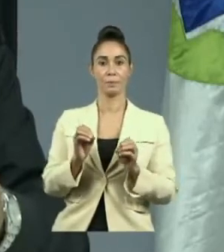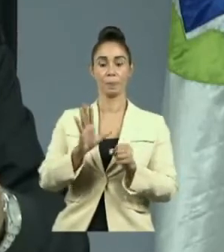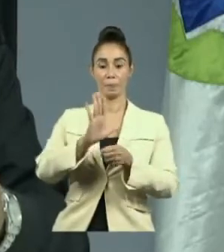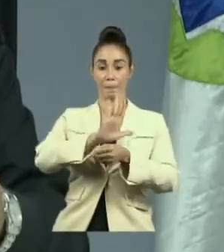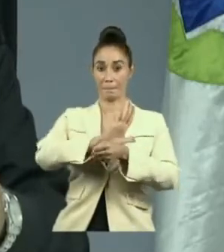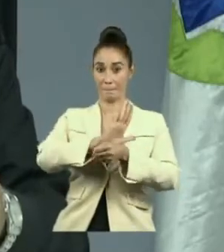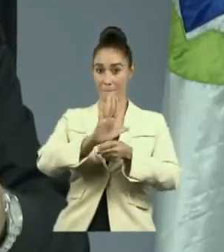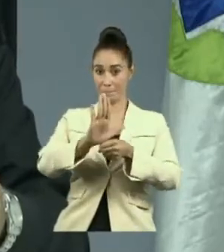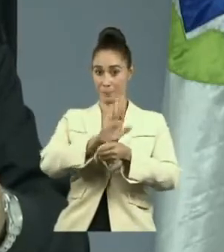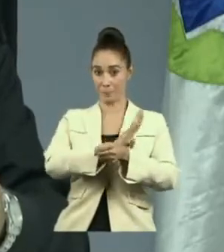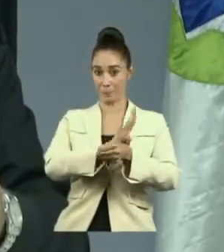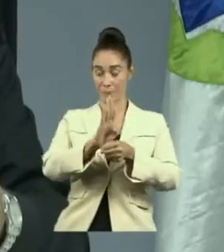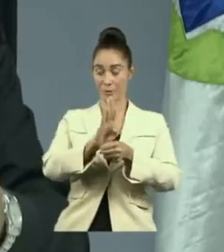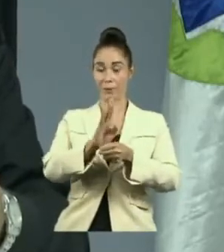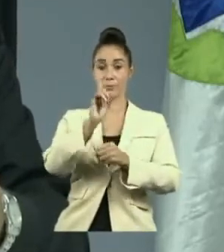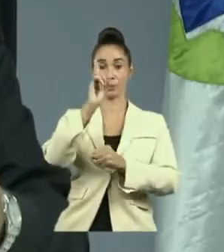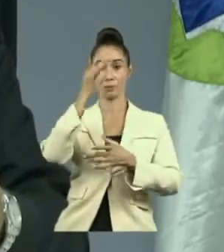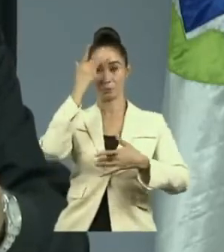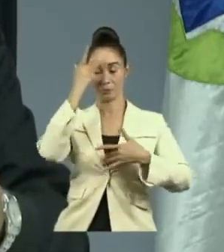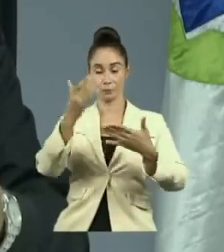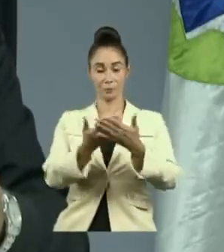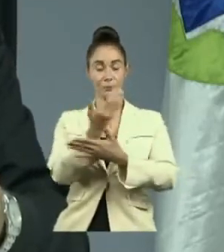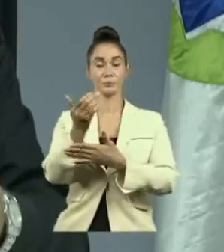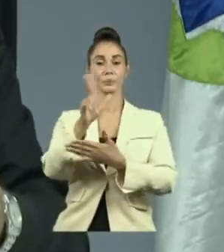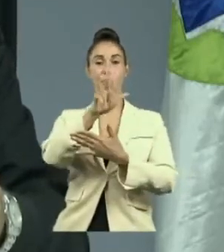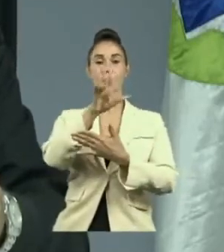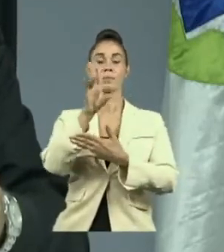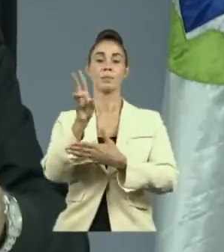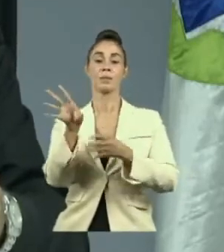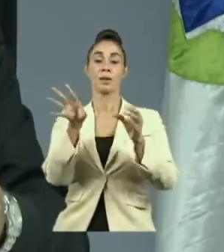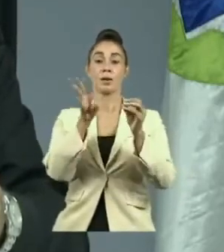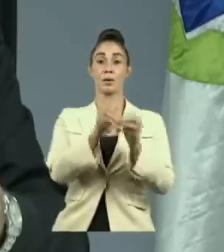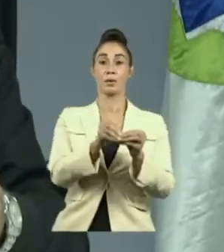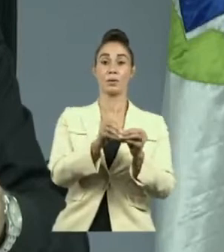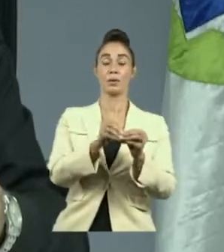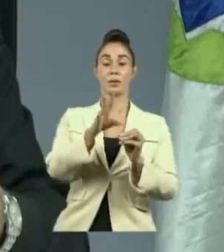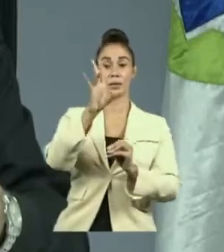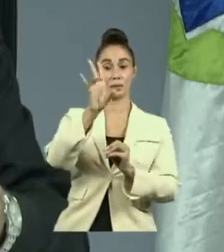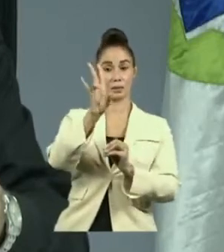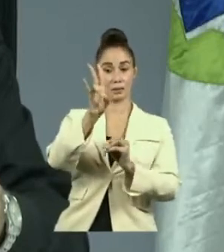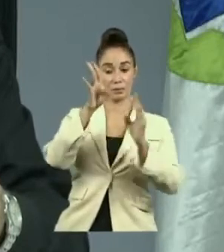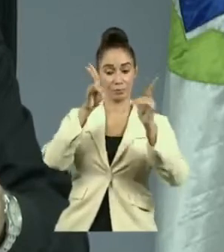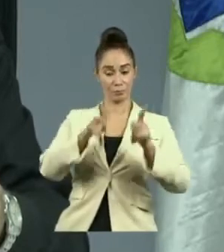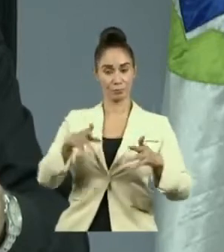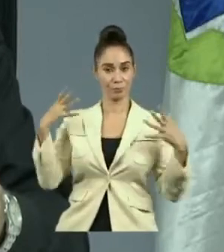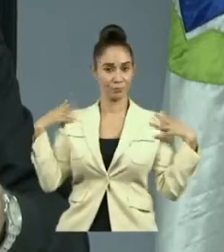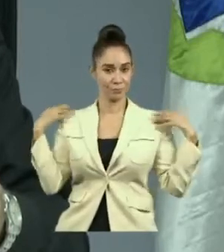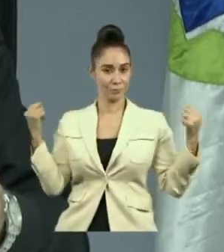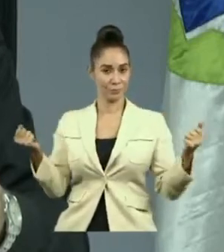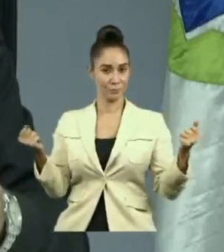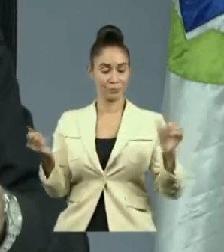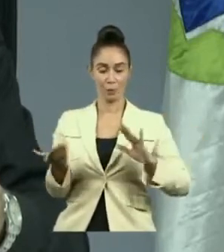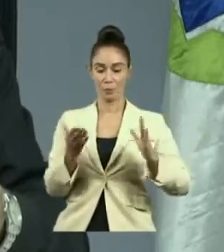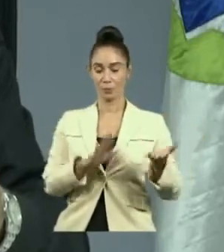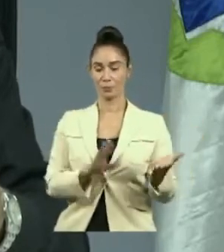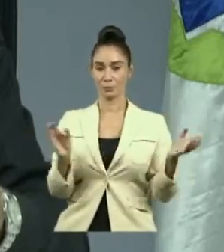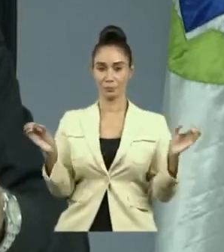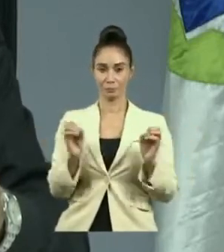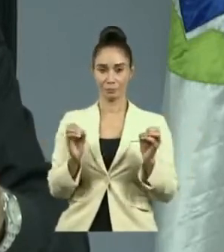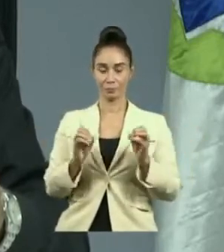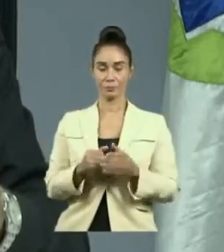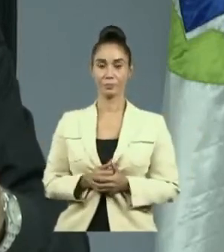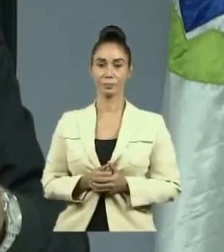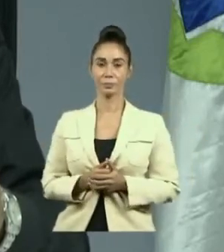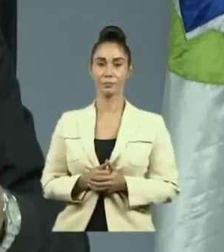un caso nuevo 37 acumulados 7 recupera 20 fallecimientos